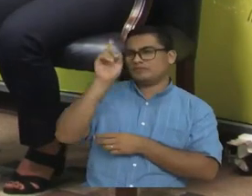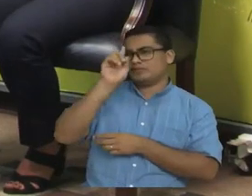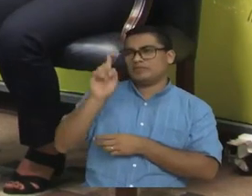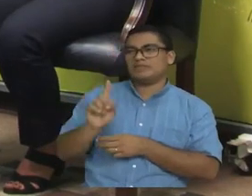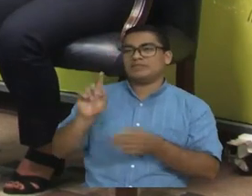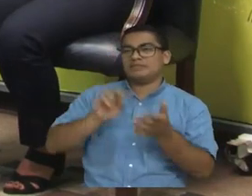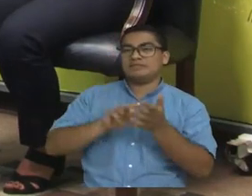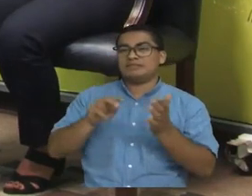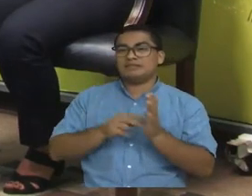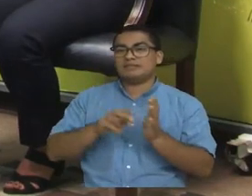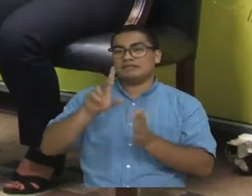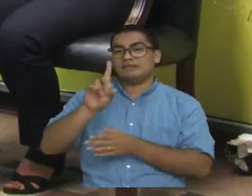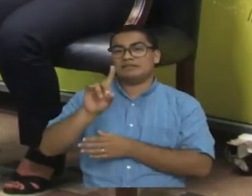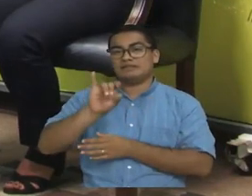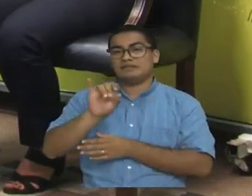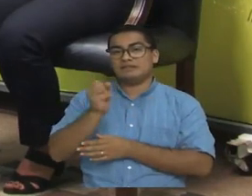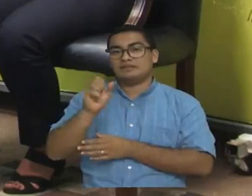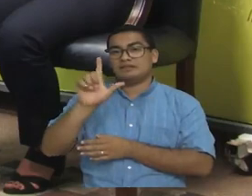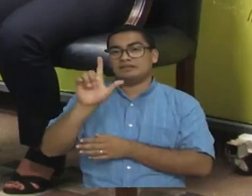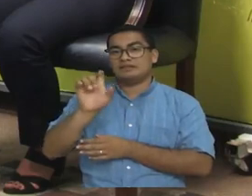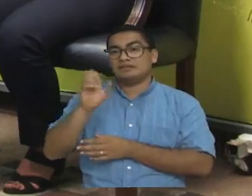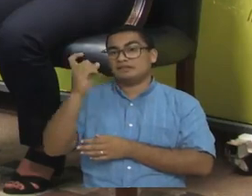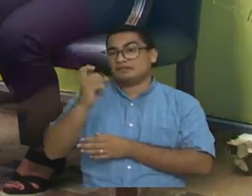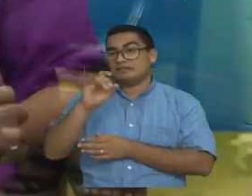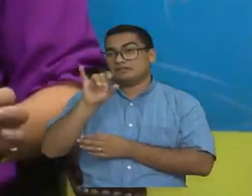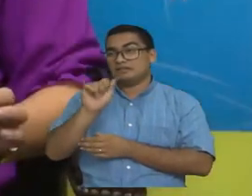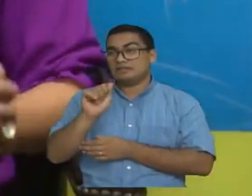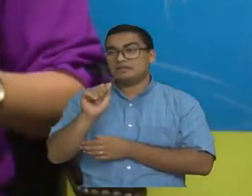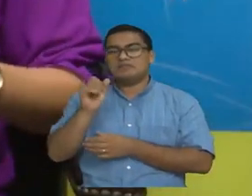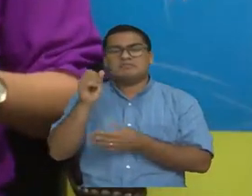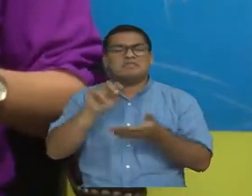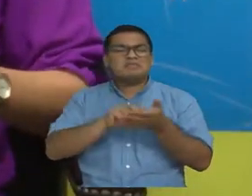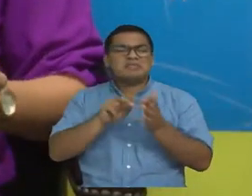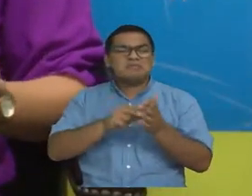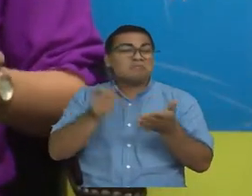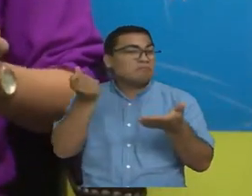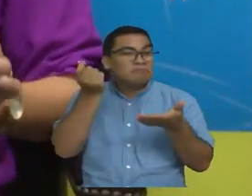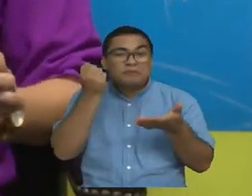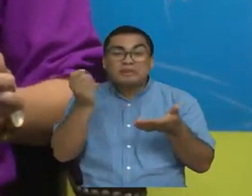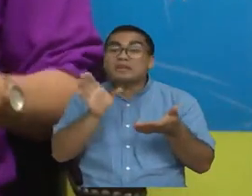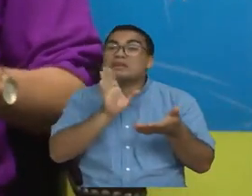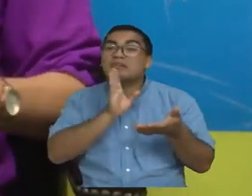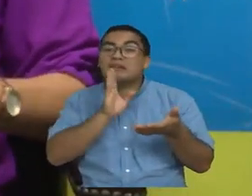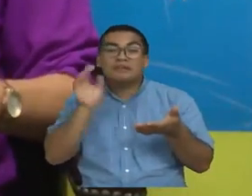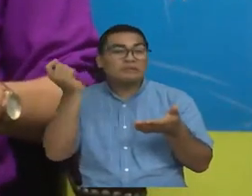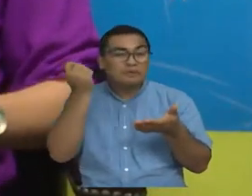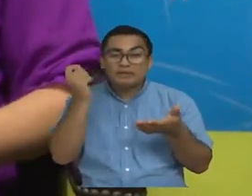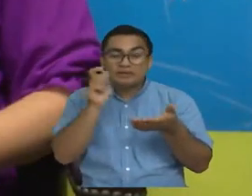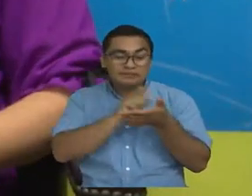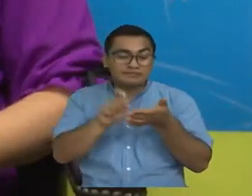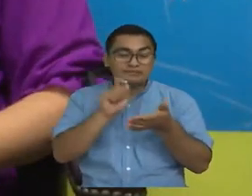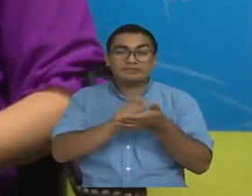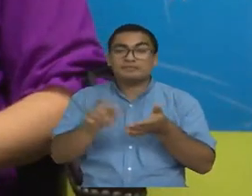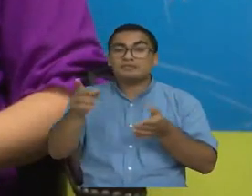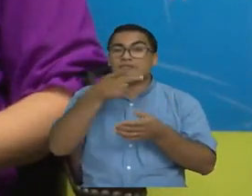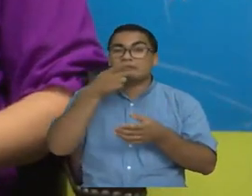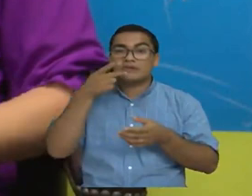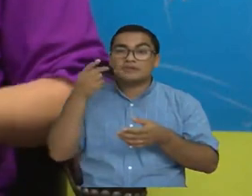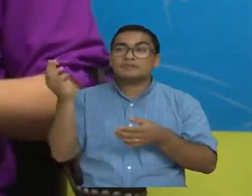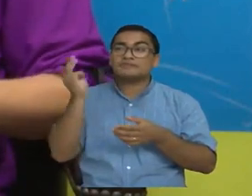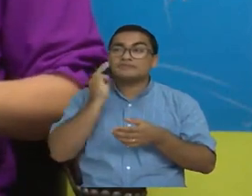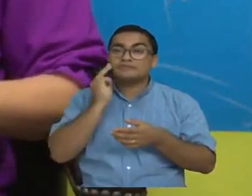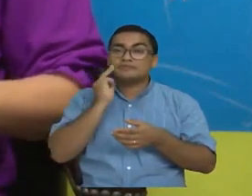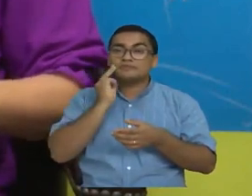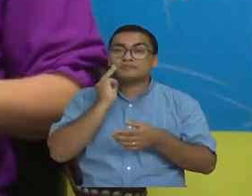dice que es en la comprensión oral y escrita del lenguaje. Pero podemos considerar, ya los padres debemos tener como